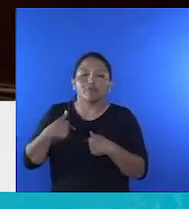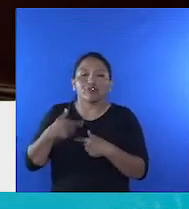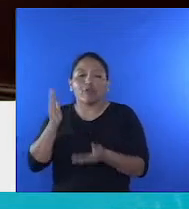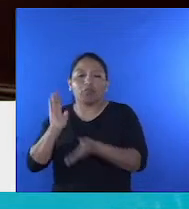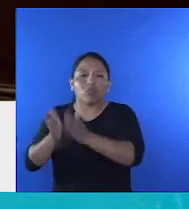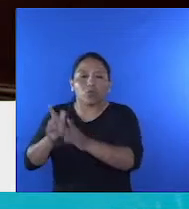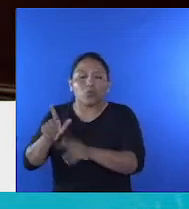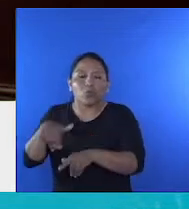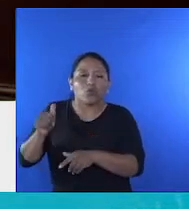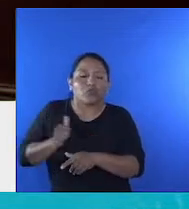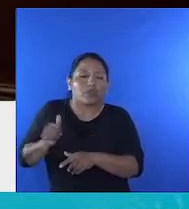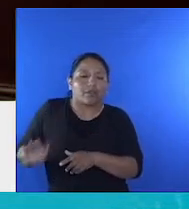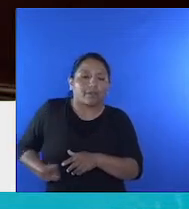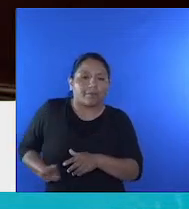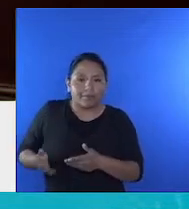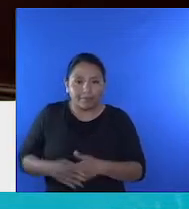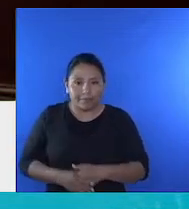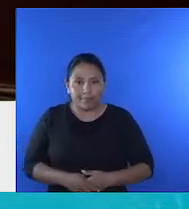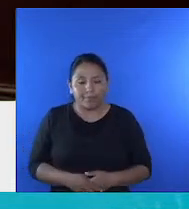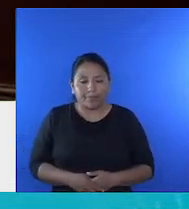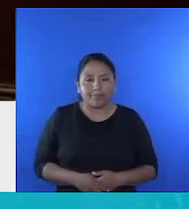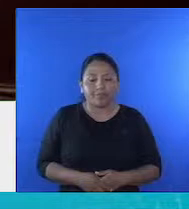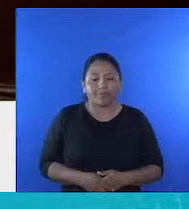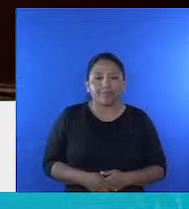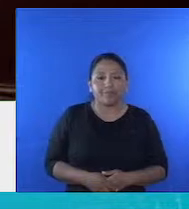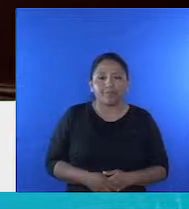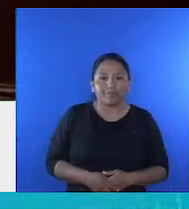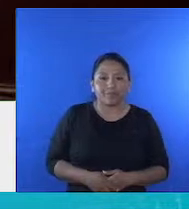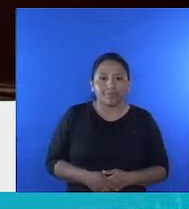un soldado hambriento.